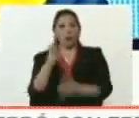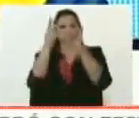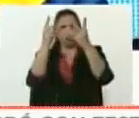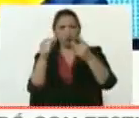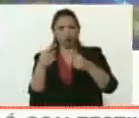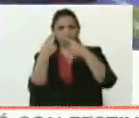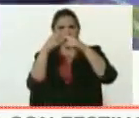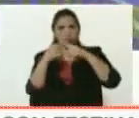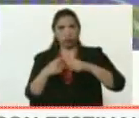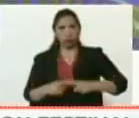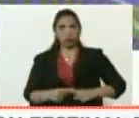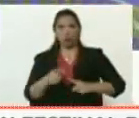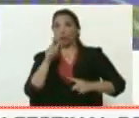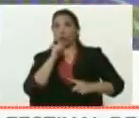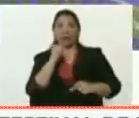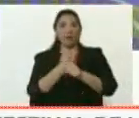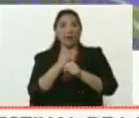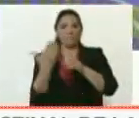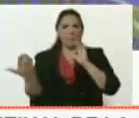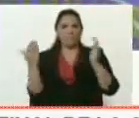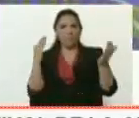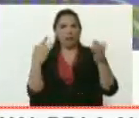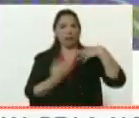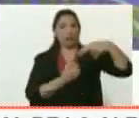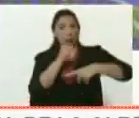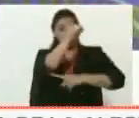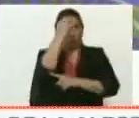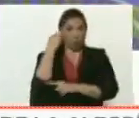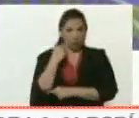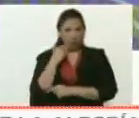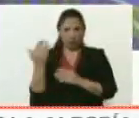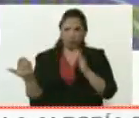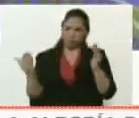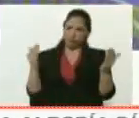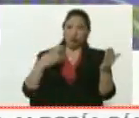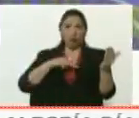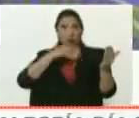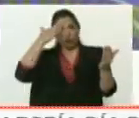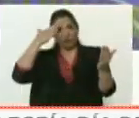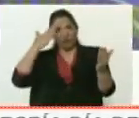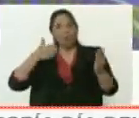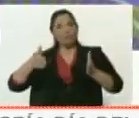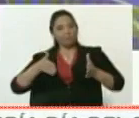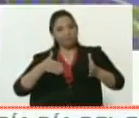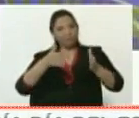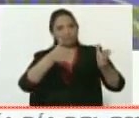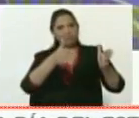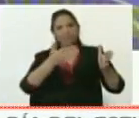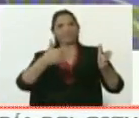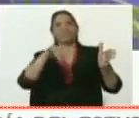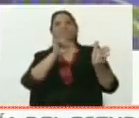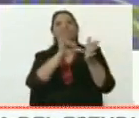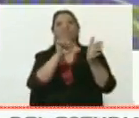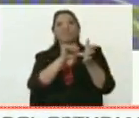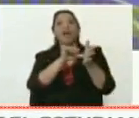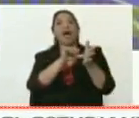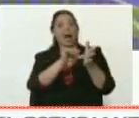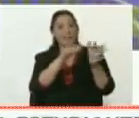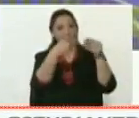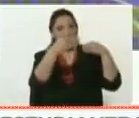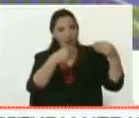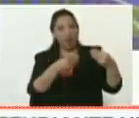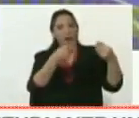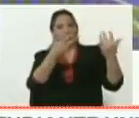desempleo y la contrastamos con la Revolución Bolivariana, sabemos que el camino es el modelo de inclusión